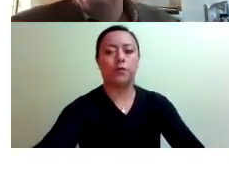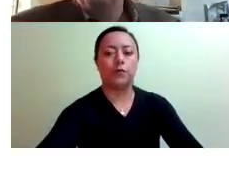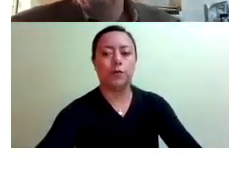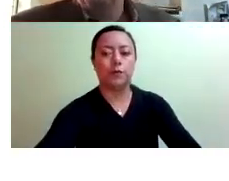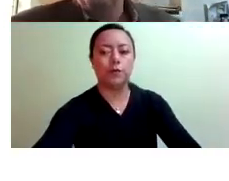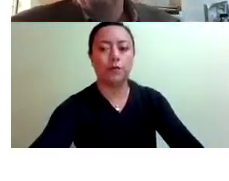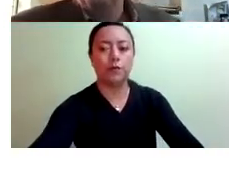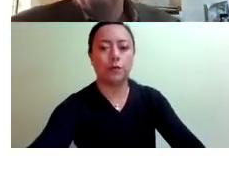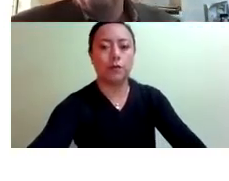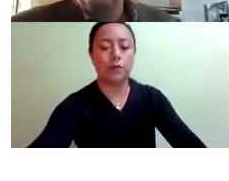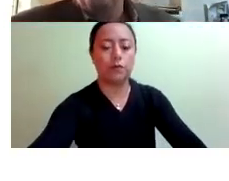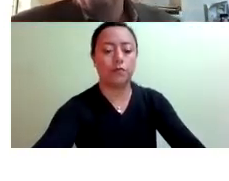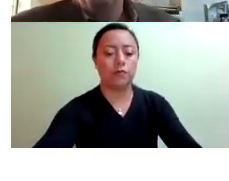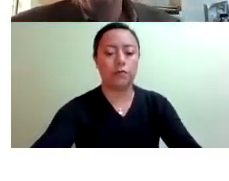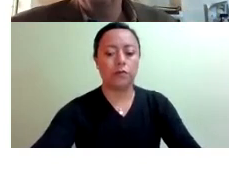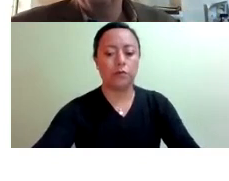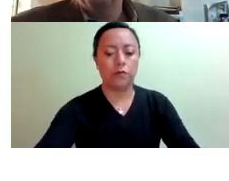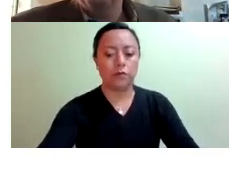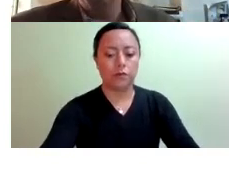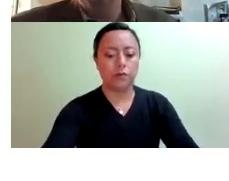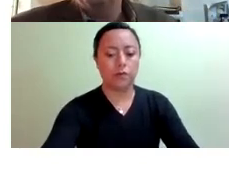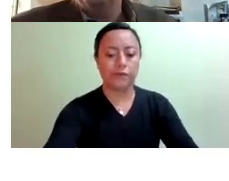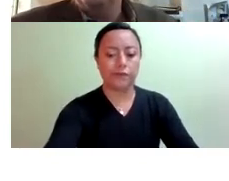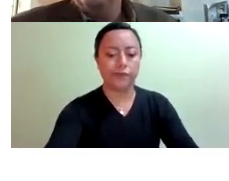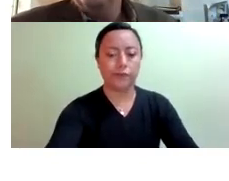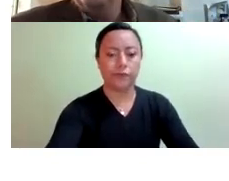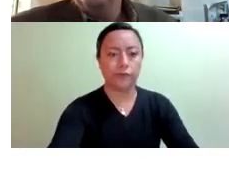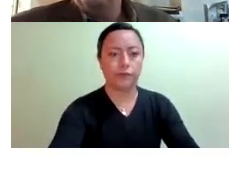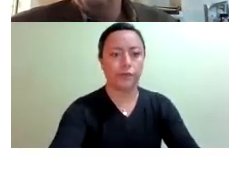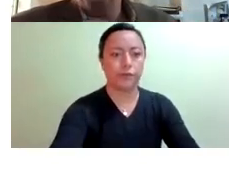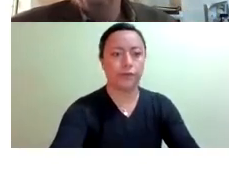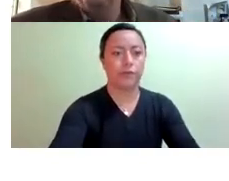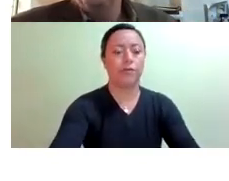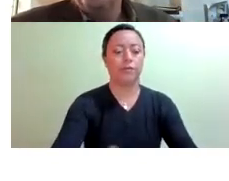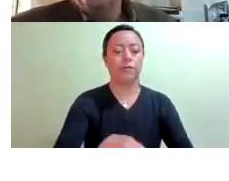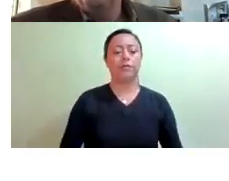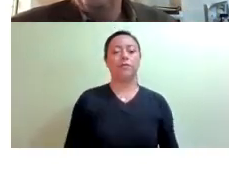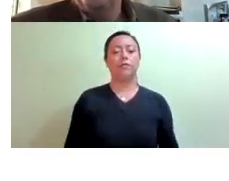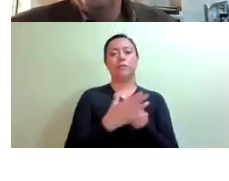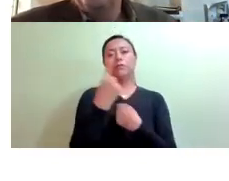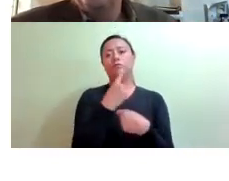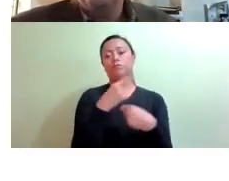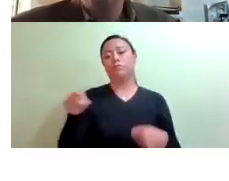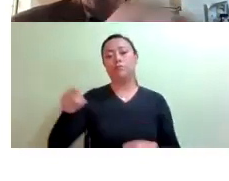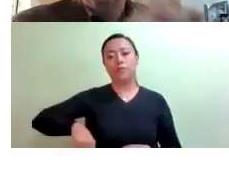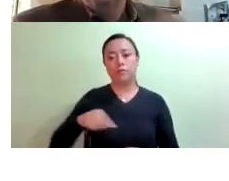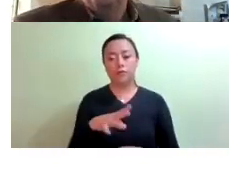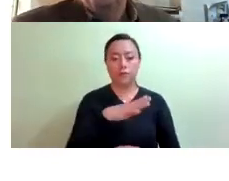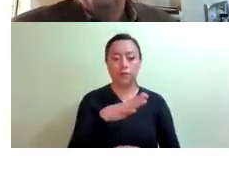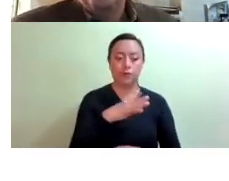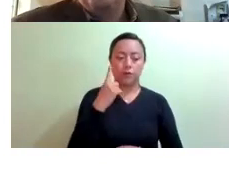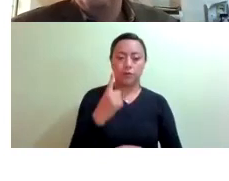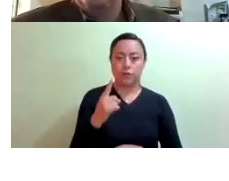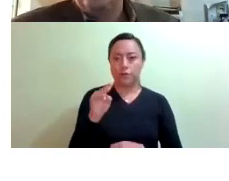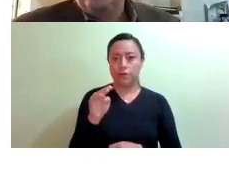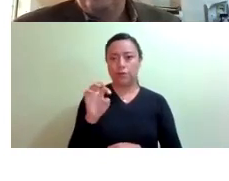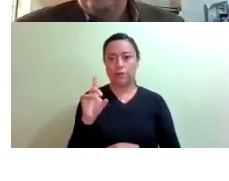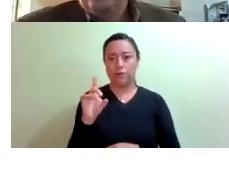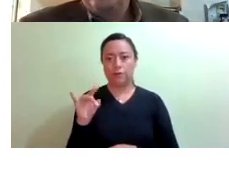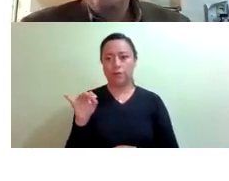vinculada al proceso la persona, pero en libertad, porque tiene una medida cautelar que implica que puede estar en